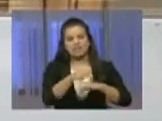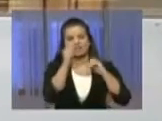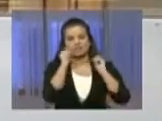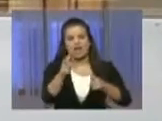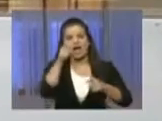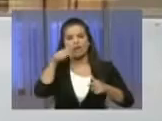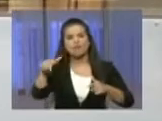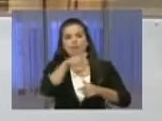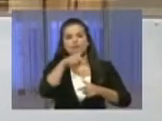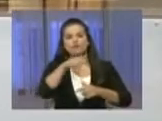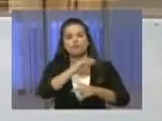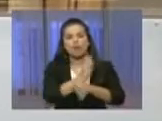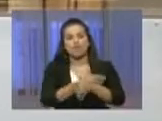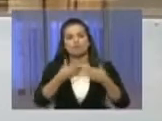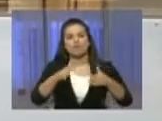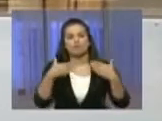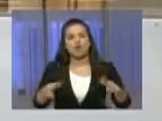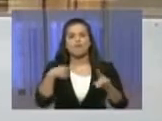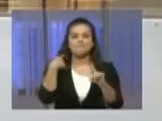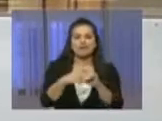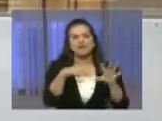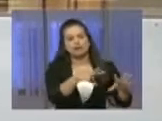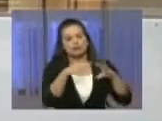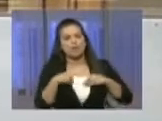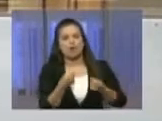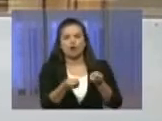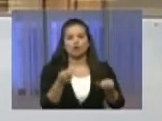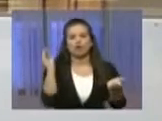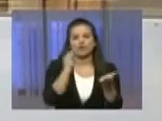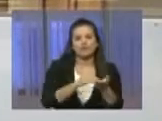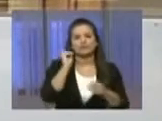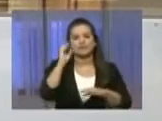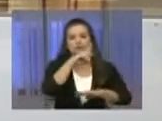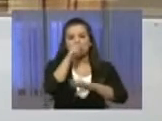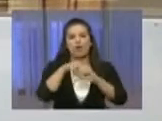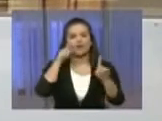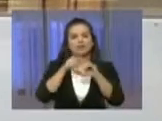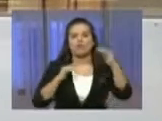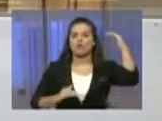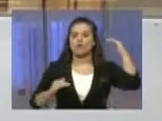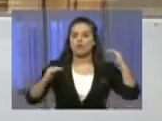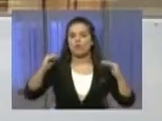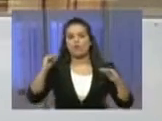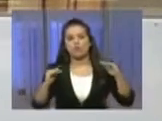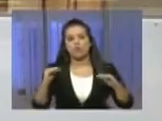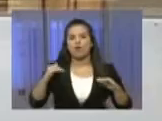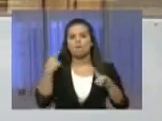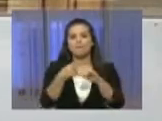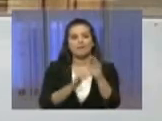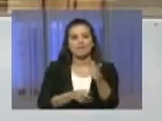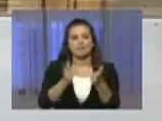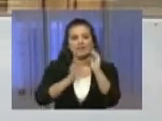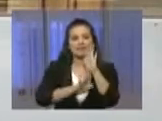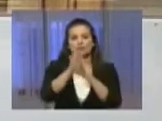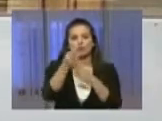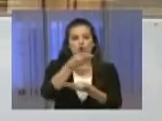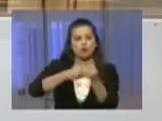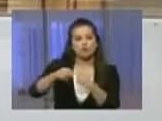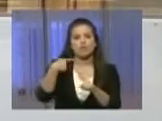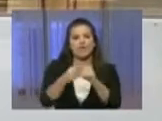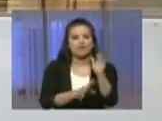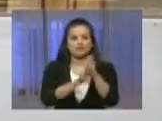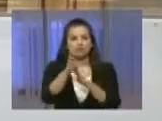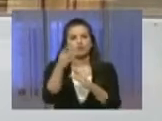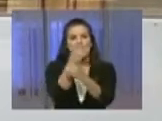poder popular y recuperemos la asamblea nacional para la estabilidad para el desarrollo económico para el desarrollo de la democracia